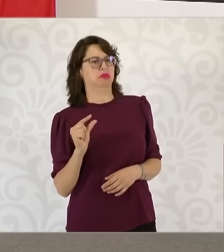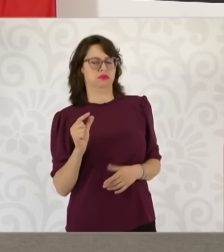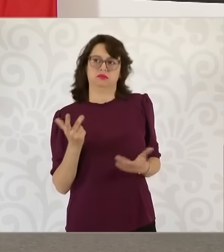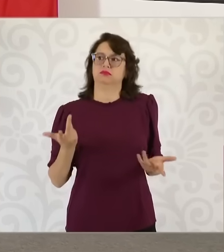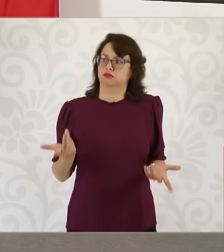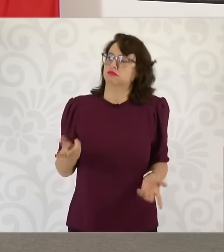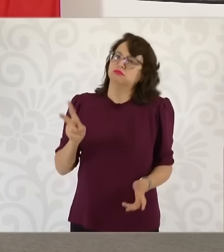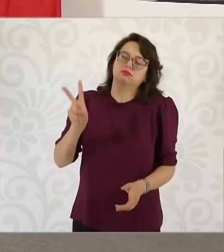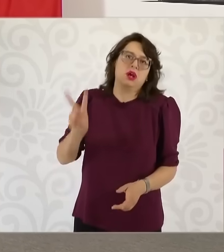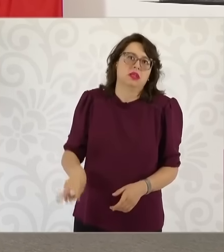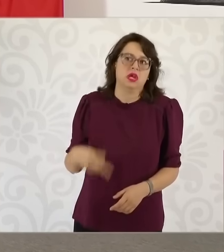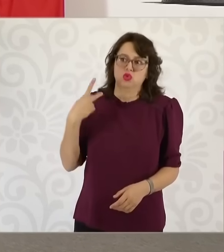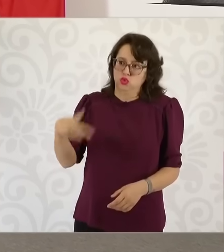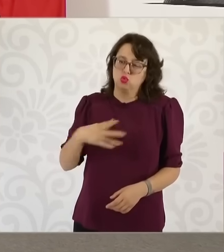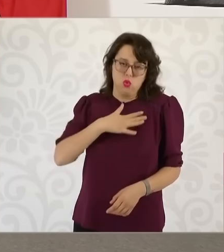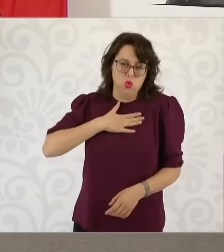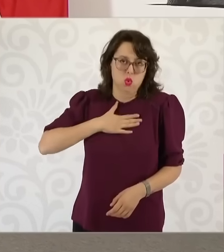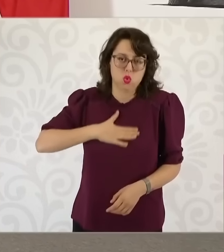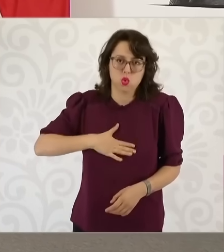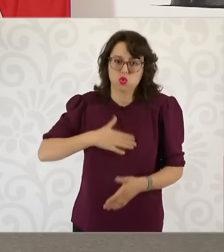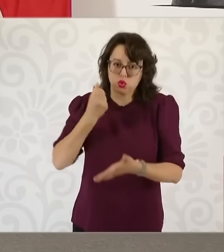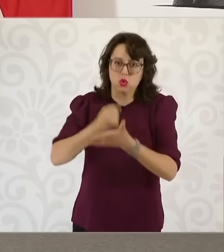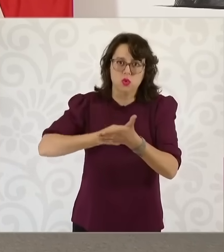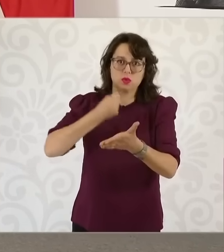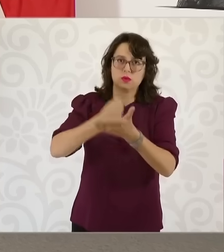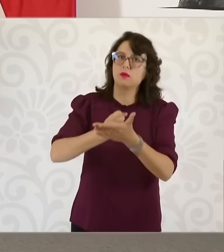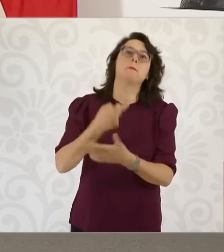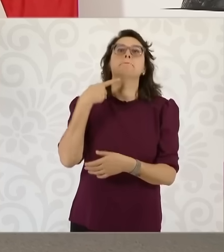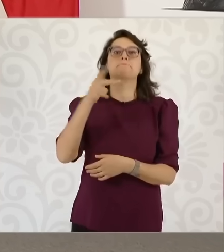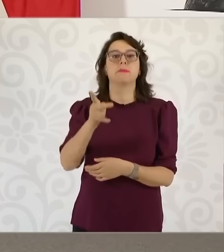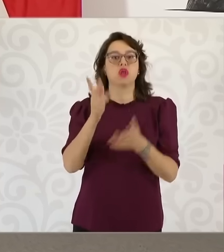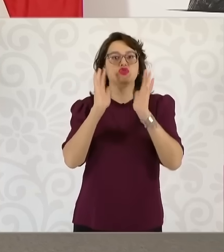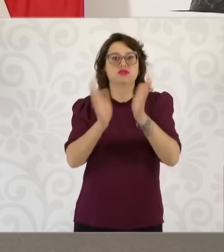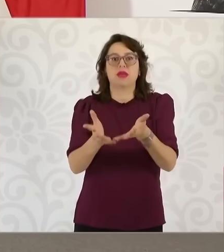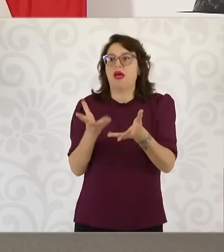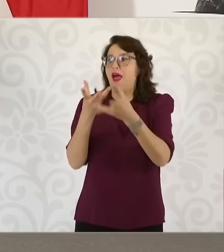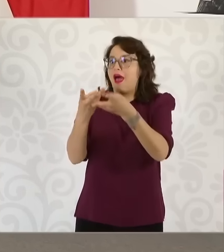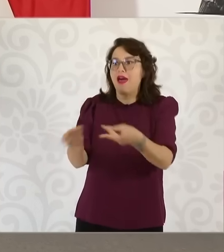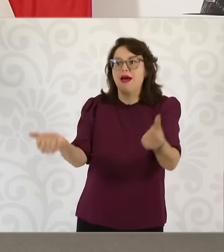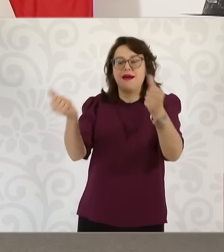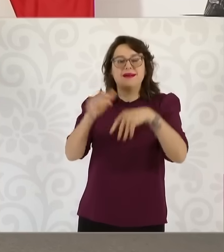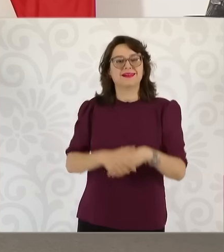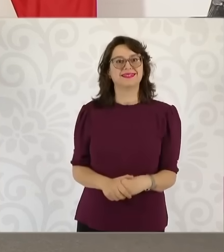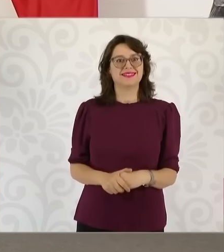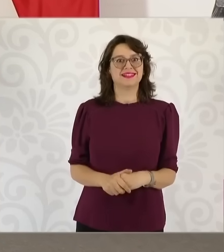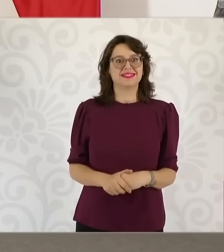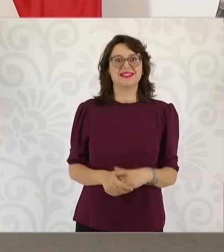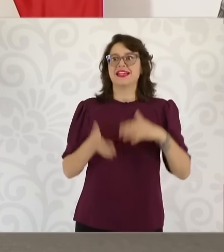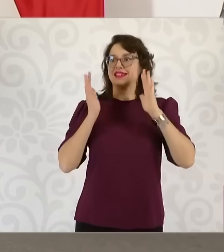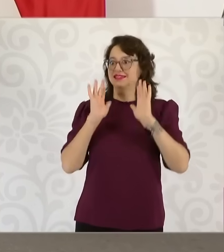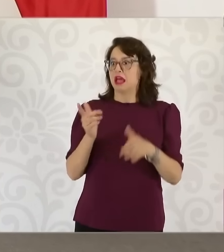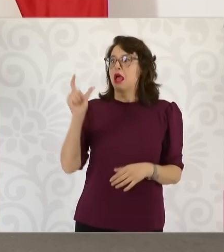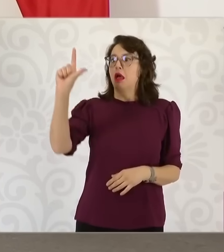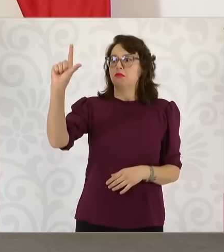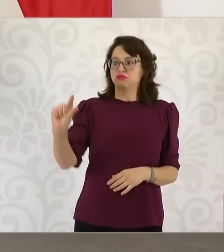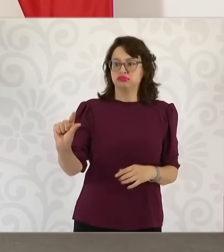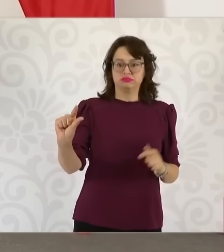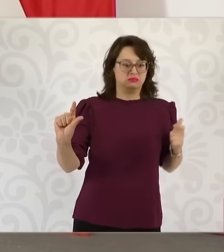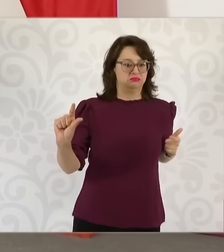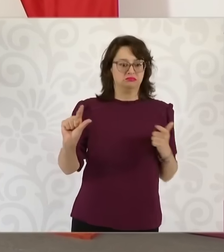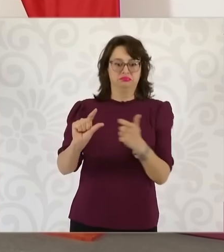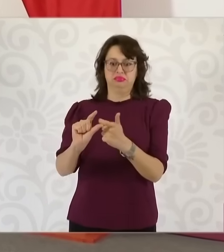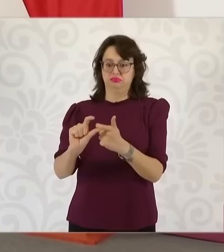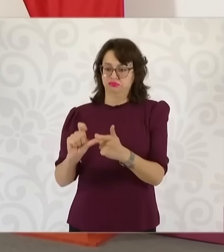la posibilidad de vivir dignamente, se atendió con el Fondo de Pensiones para el Bienestar.